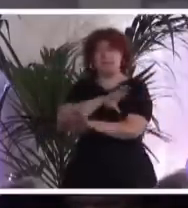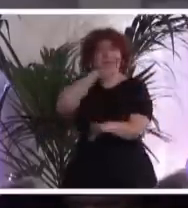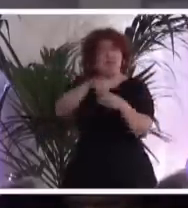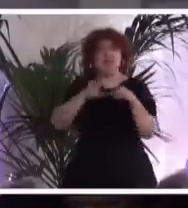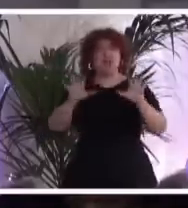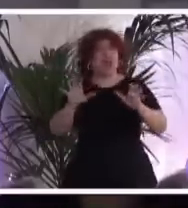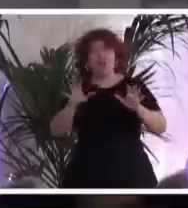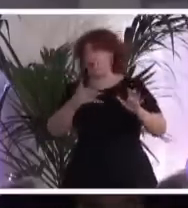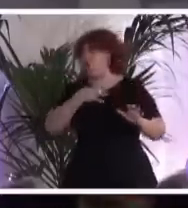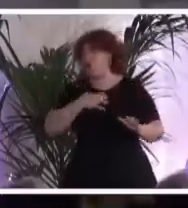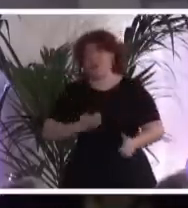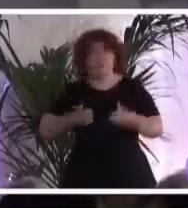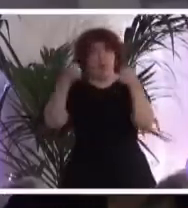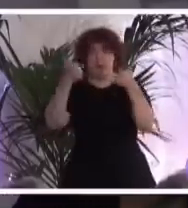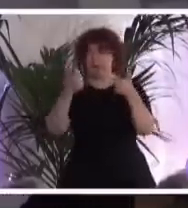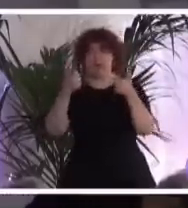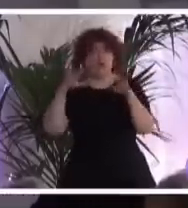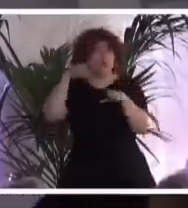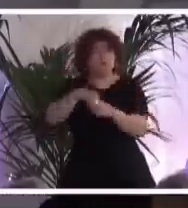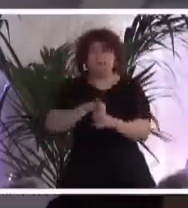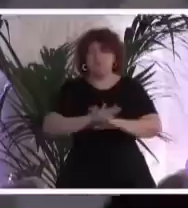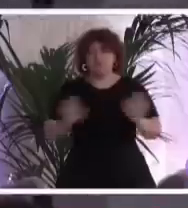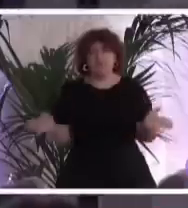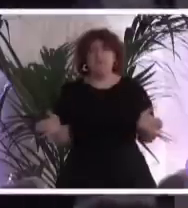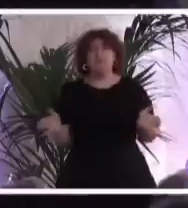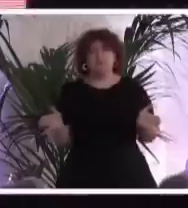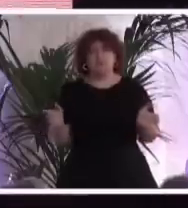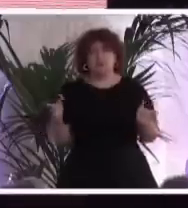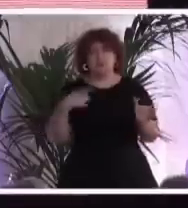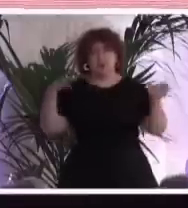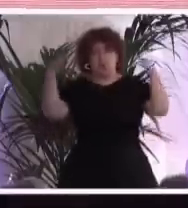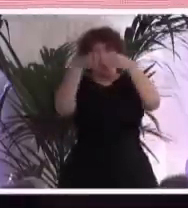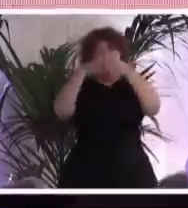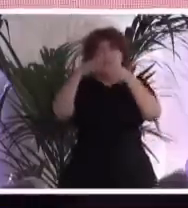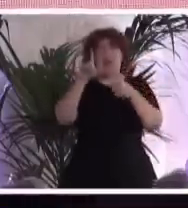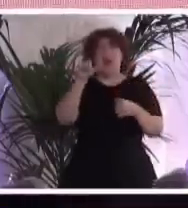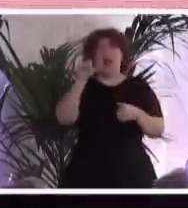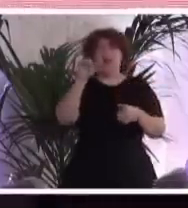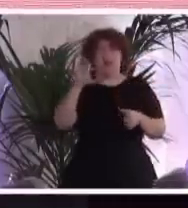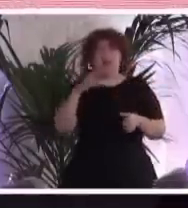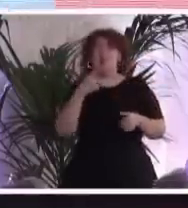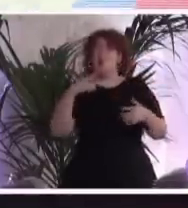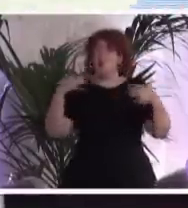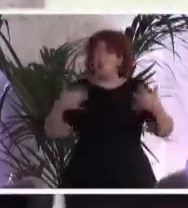comunicación confirmadísimo por altos cargos de la ser guau